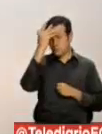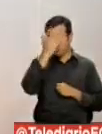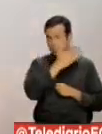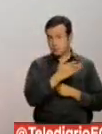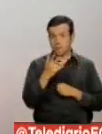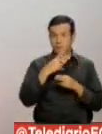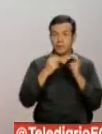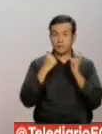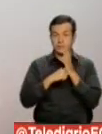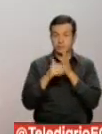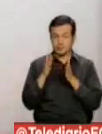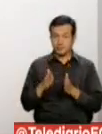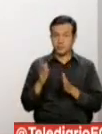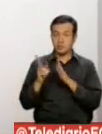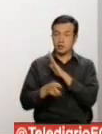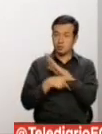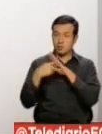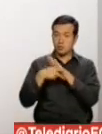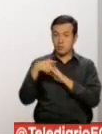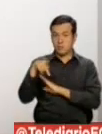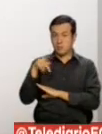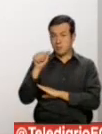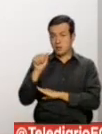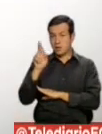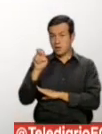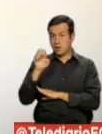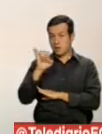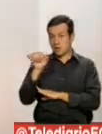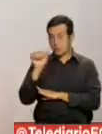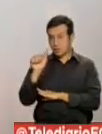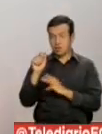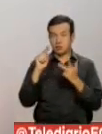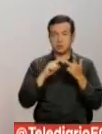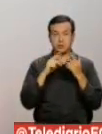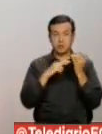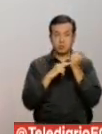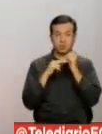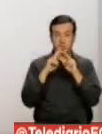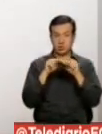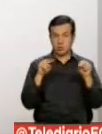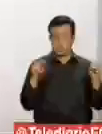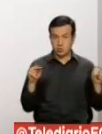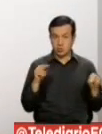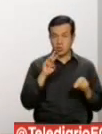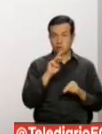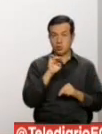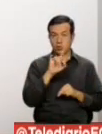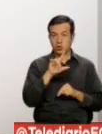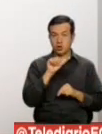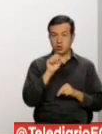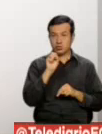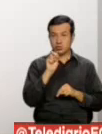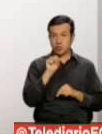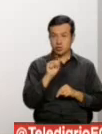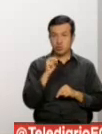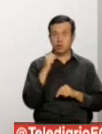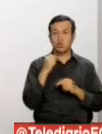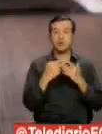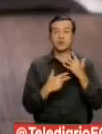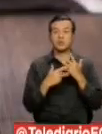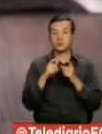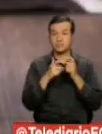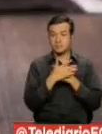los ex ministros de Hidrocarburos Carlos Pareja Giannuzzelli, de Recursos Naturales No Renovables Wilson Pastor y 8 personas